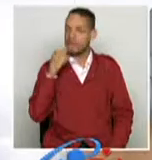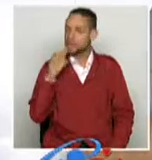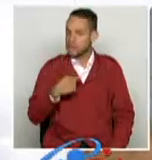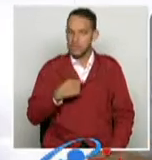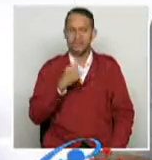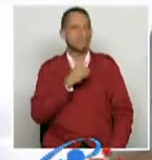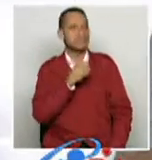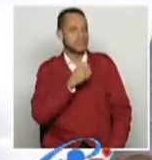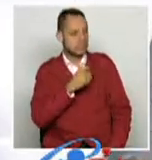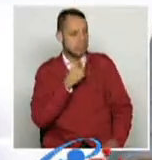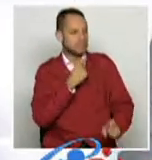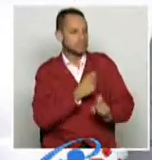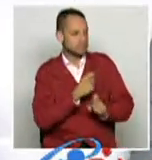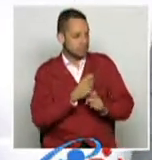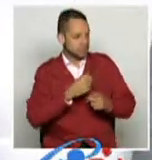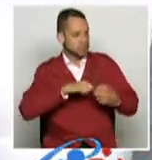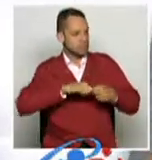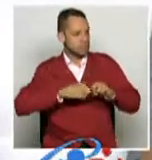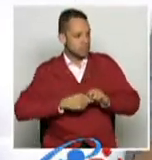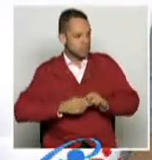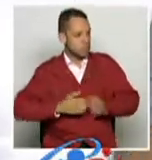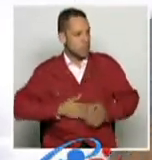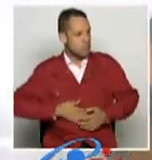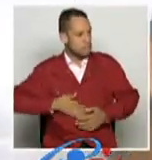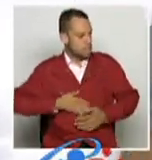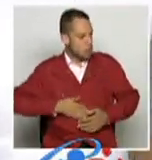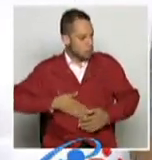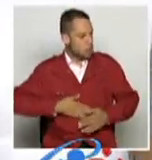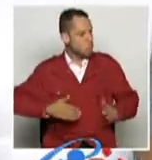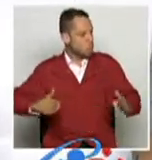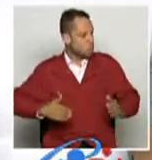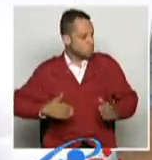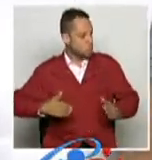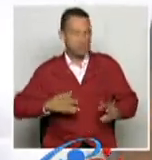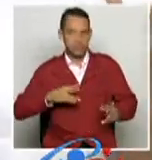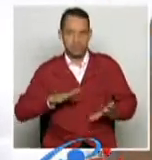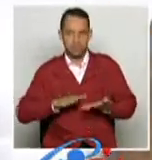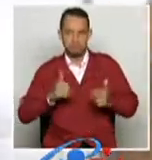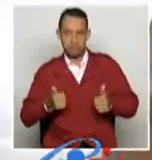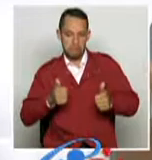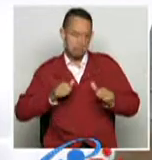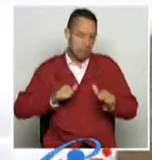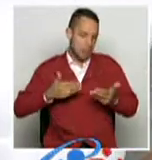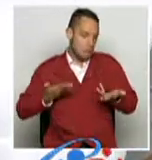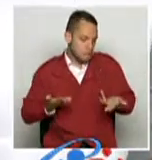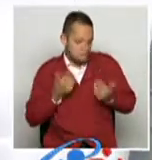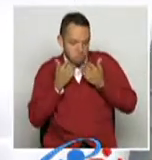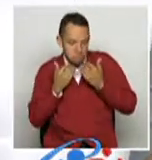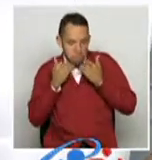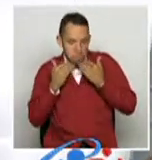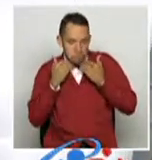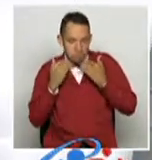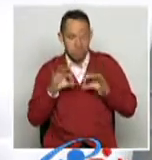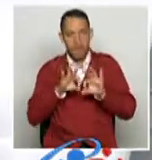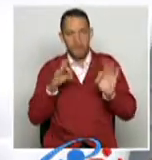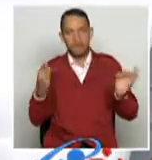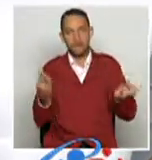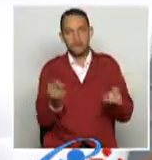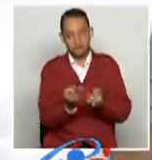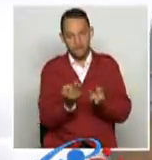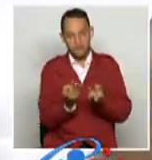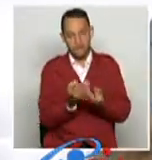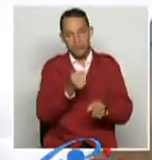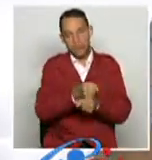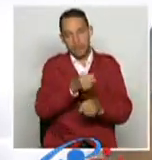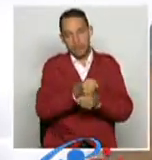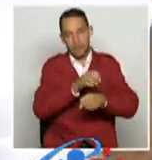yo hace días que vengo con una serie de problemas. No sé si será bueno o malo, tengo familia que trabaja en salud también,